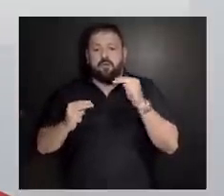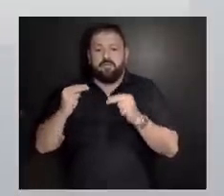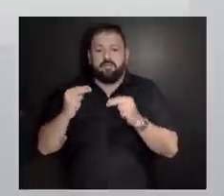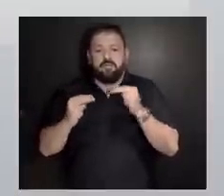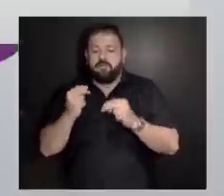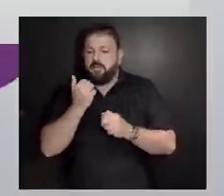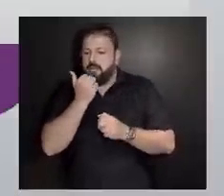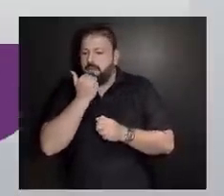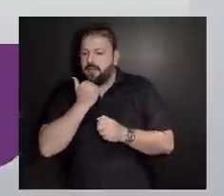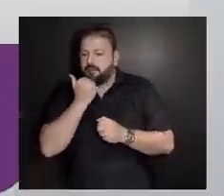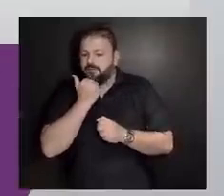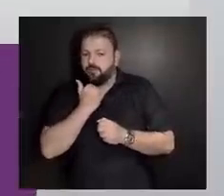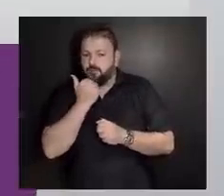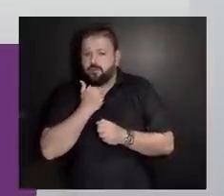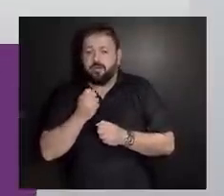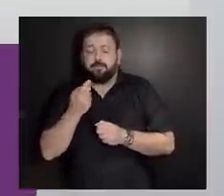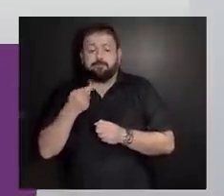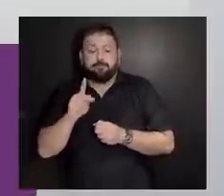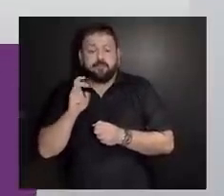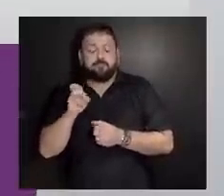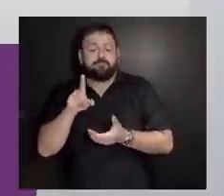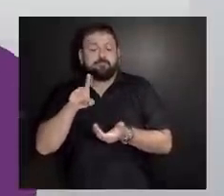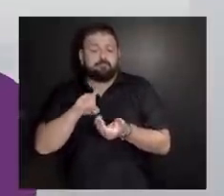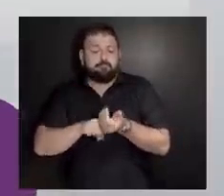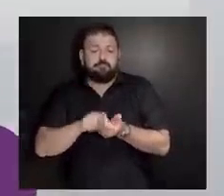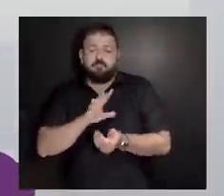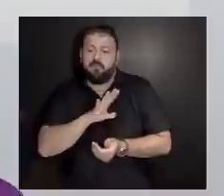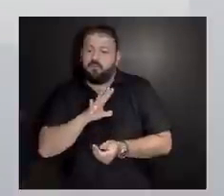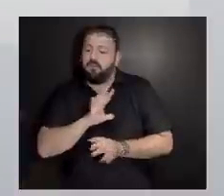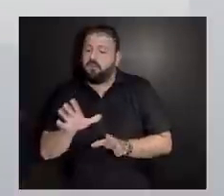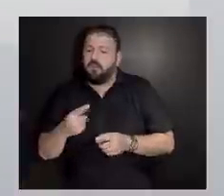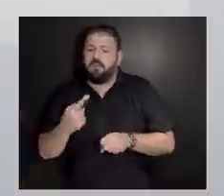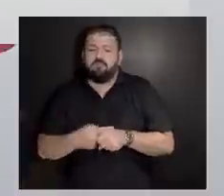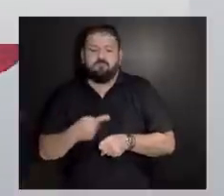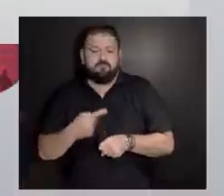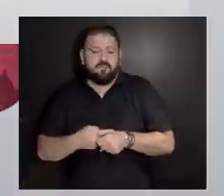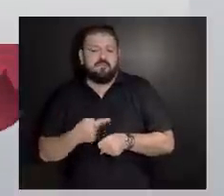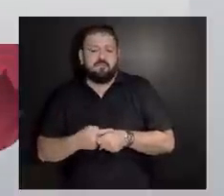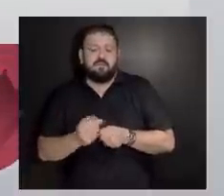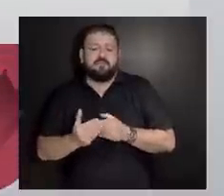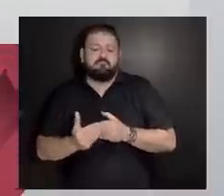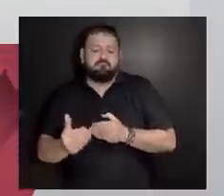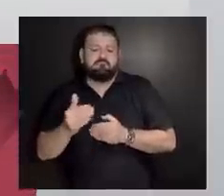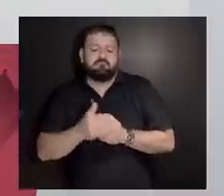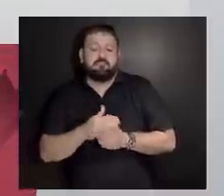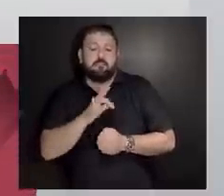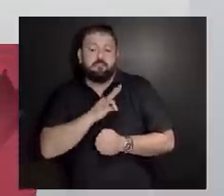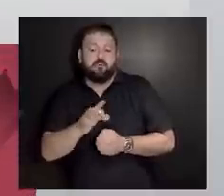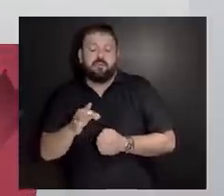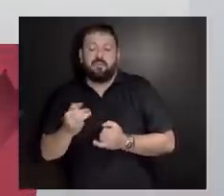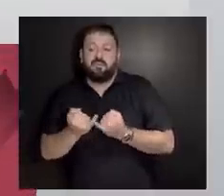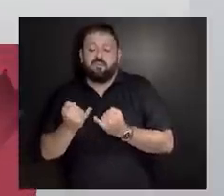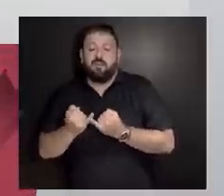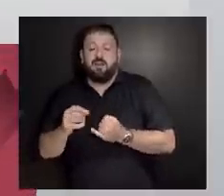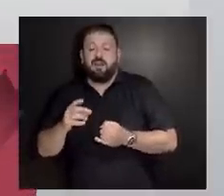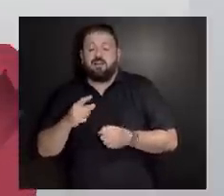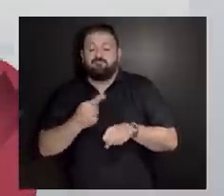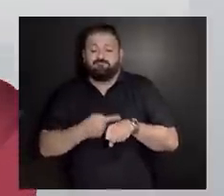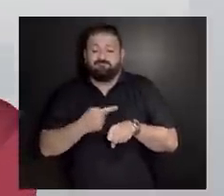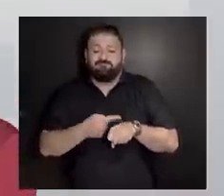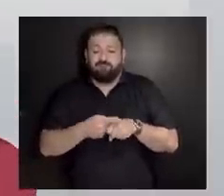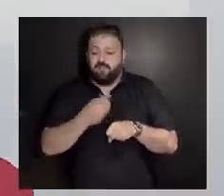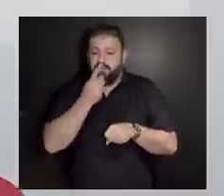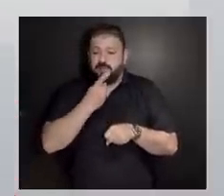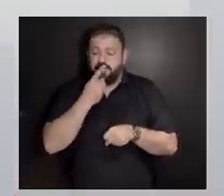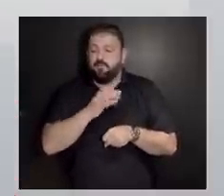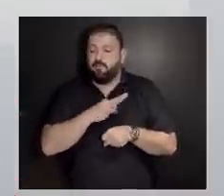azúcar, sino que al ser una enfermedad crónica, va a afectar otros órganos y eso puede